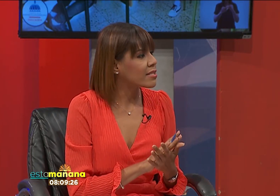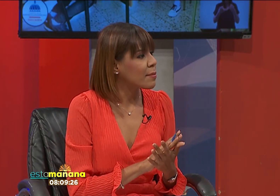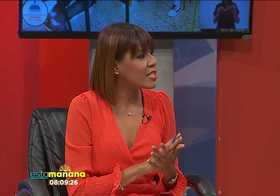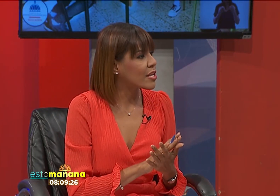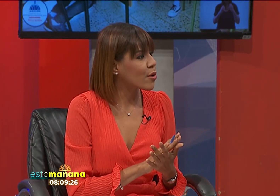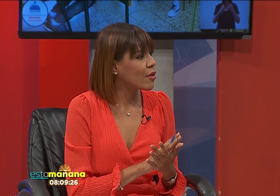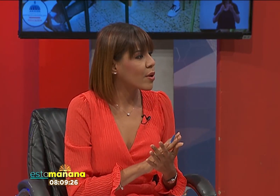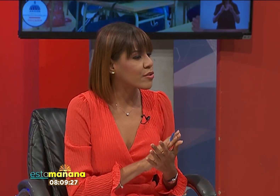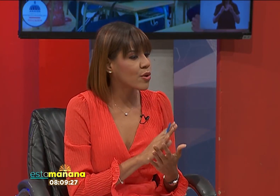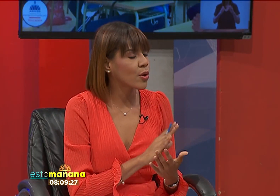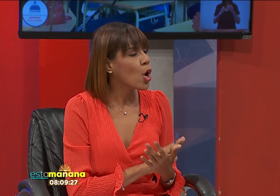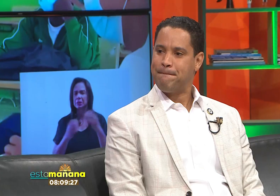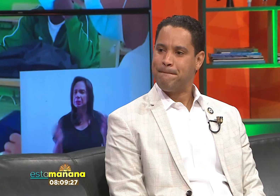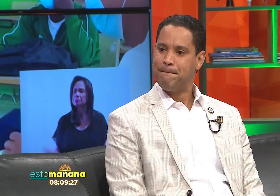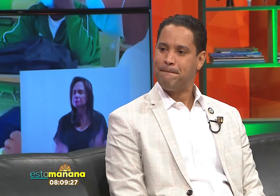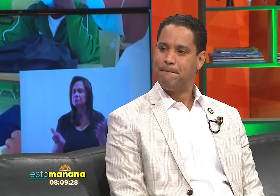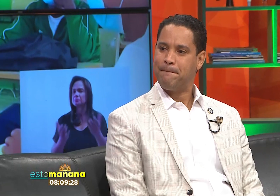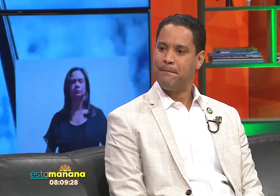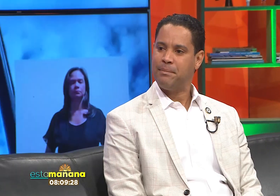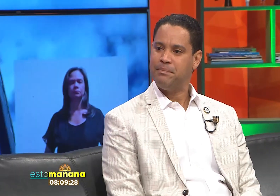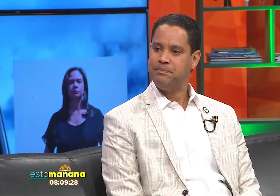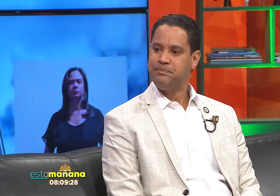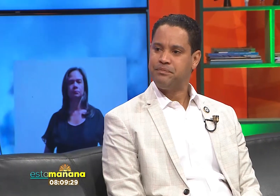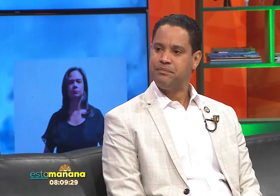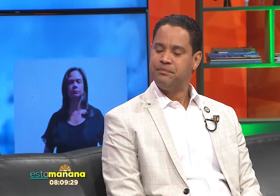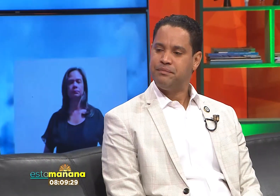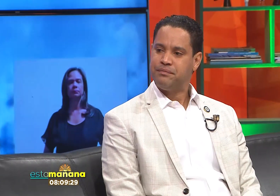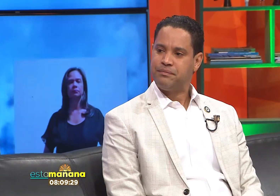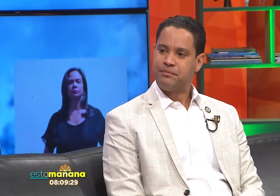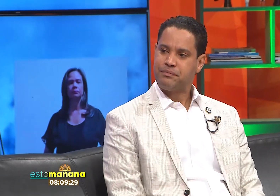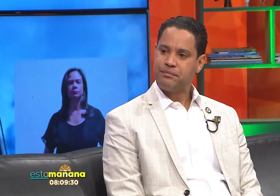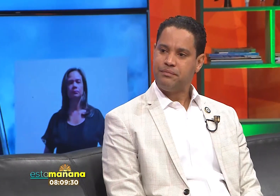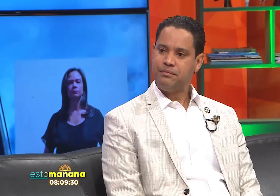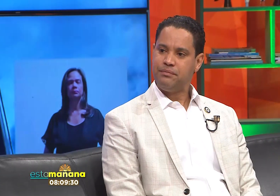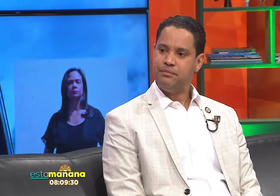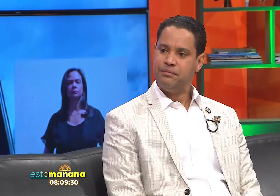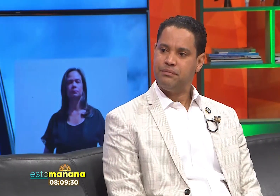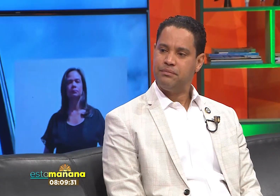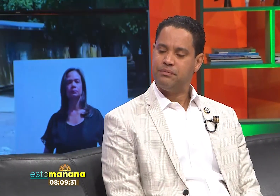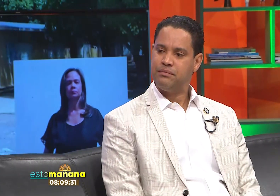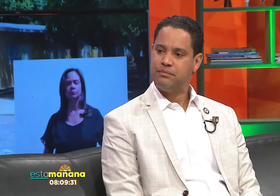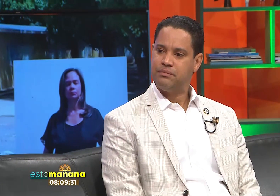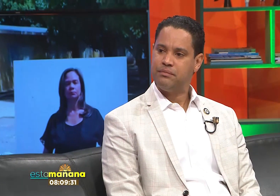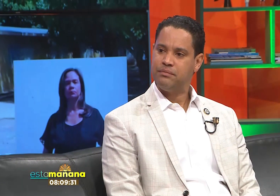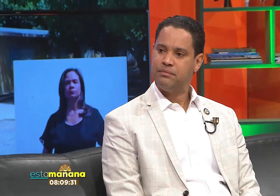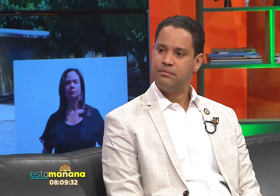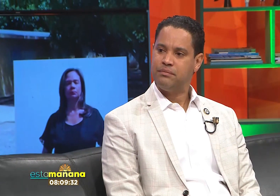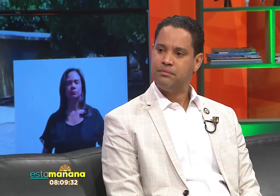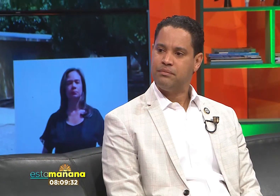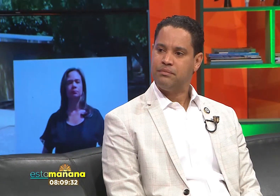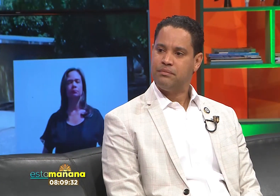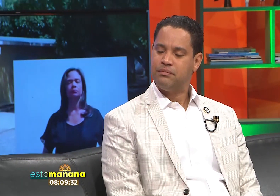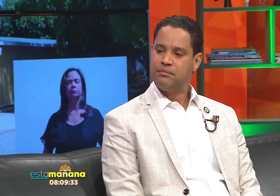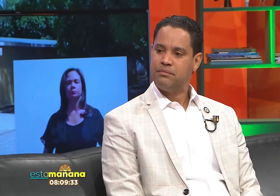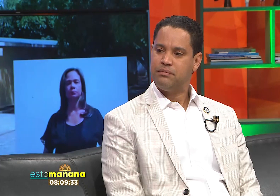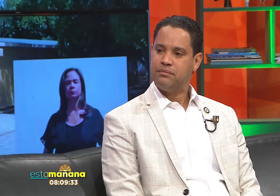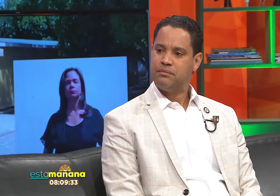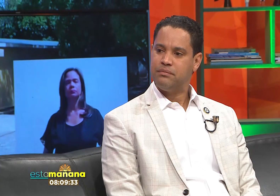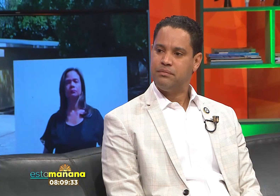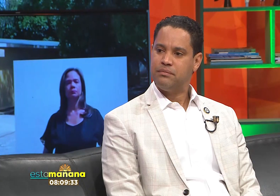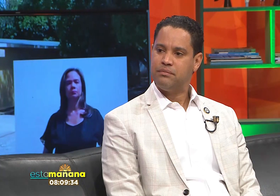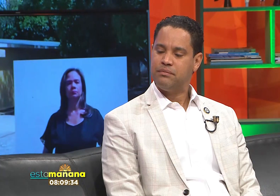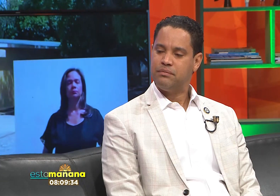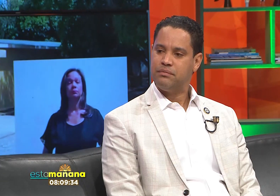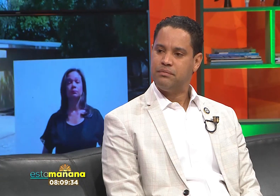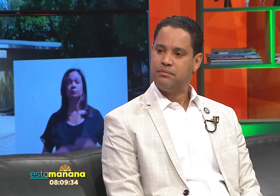se sabe desde el Ministerio de Educación? ¿Cómo se han filtrado esas pruebas? ¿Qué está pasando? ¿Hay una nueva convocatoria para retomar nuevamente este concurso de